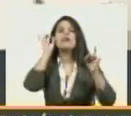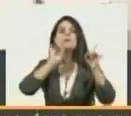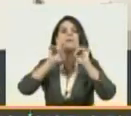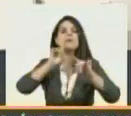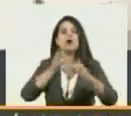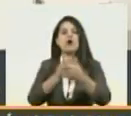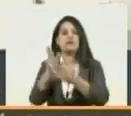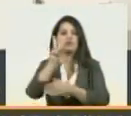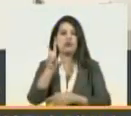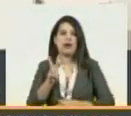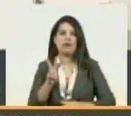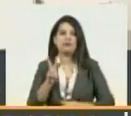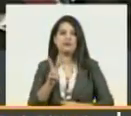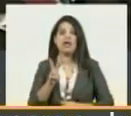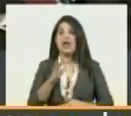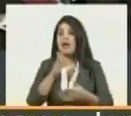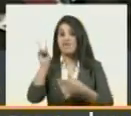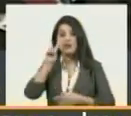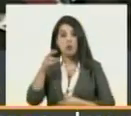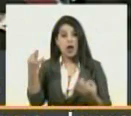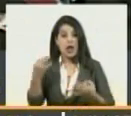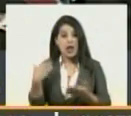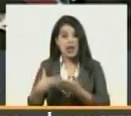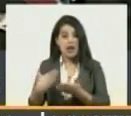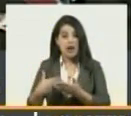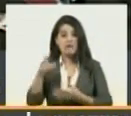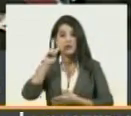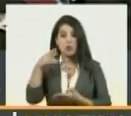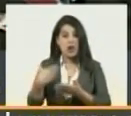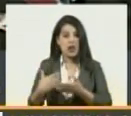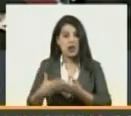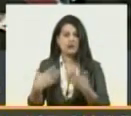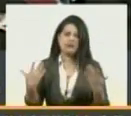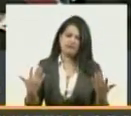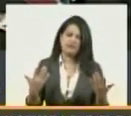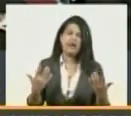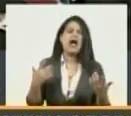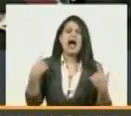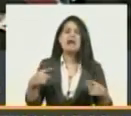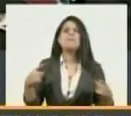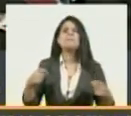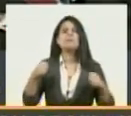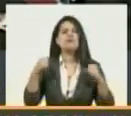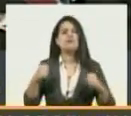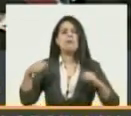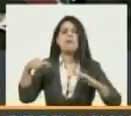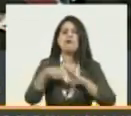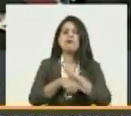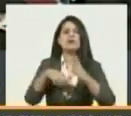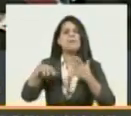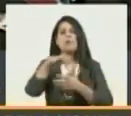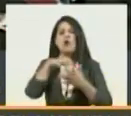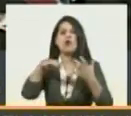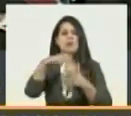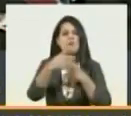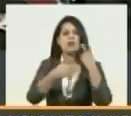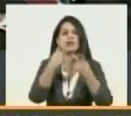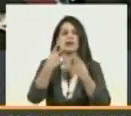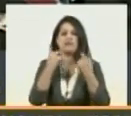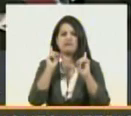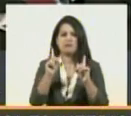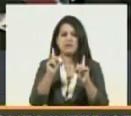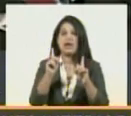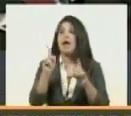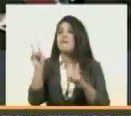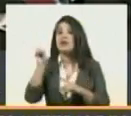La realidad sobre Venezuela es una profunda crisis política, pero no es una crisis política del país,